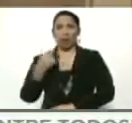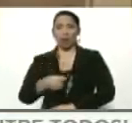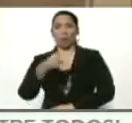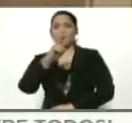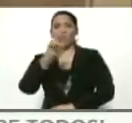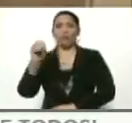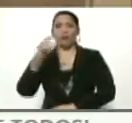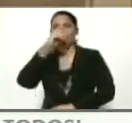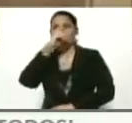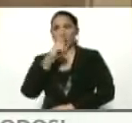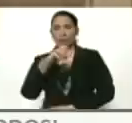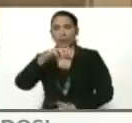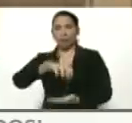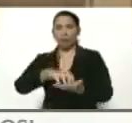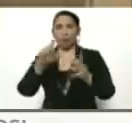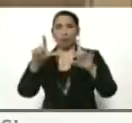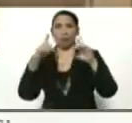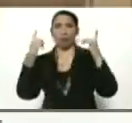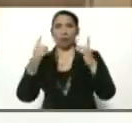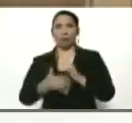años del estado La Guaira,